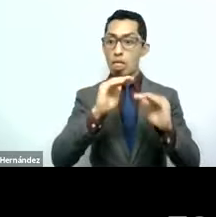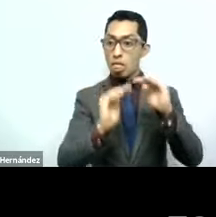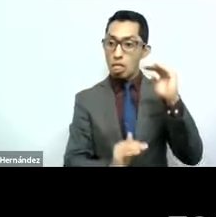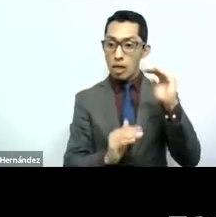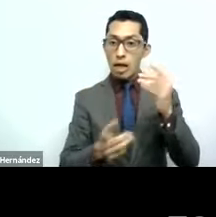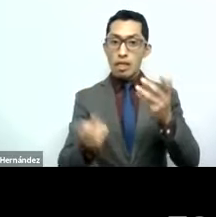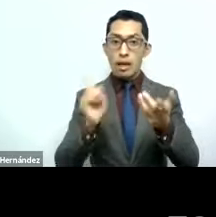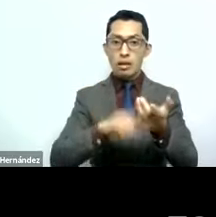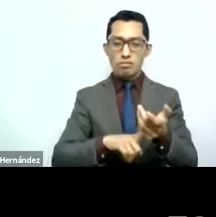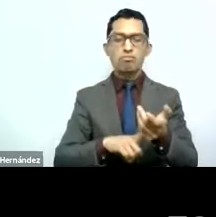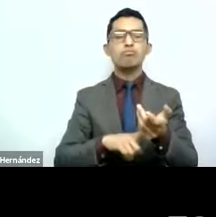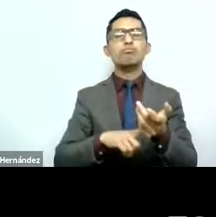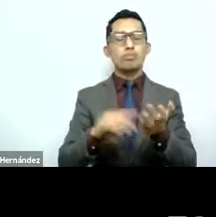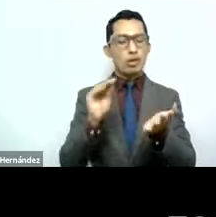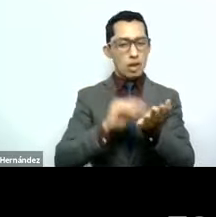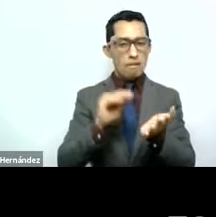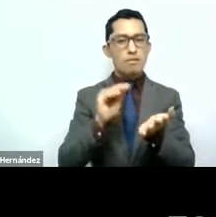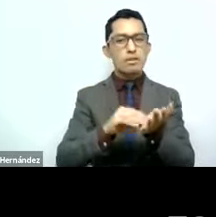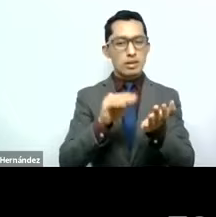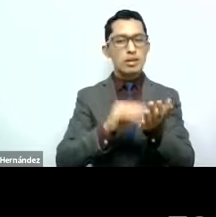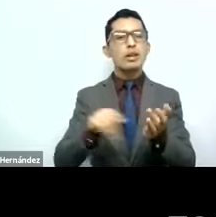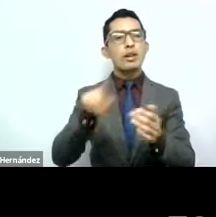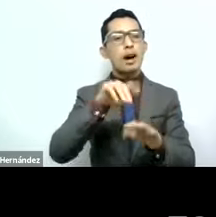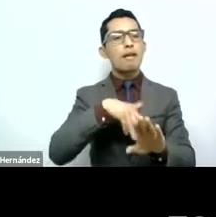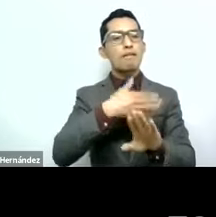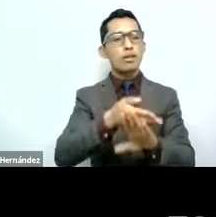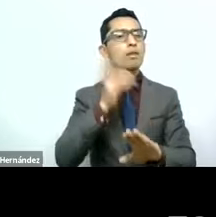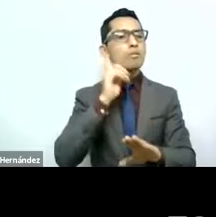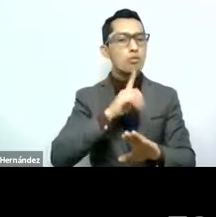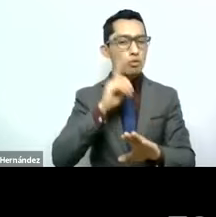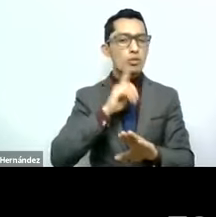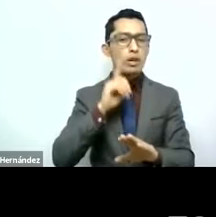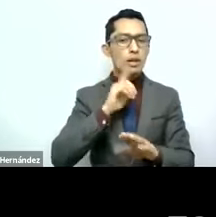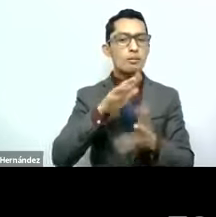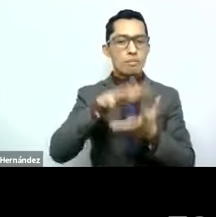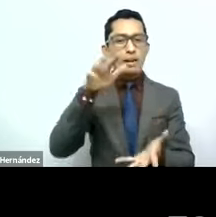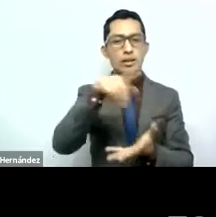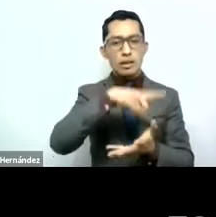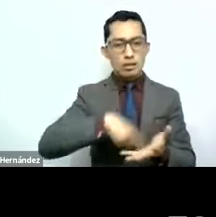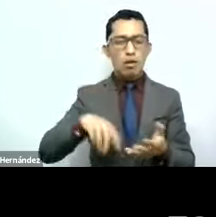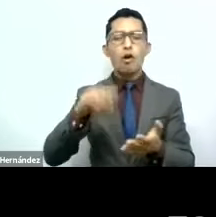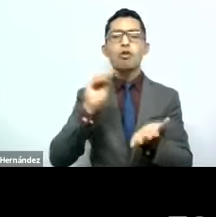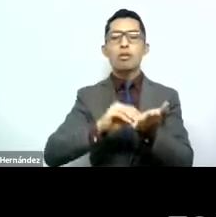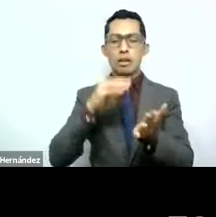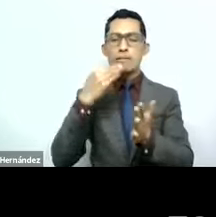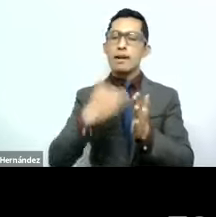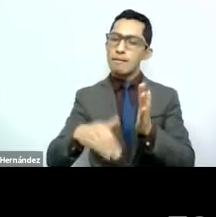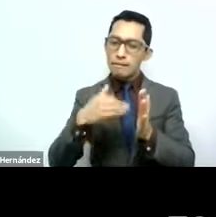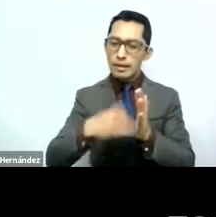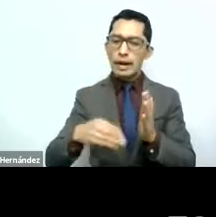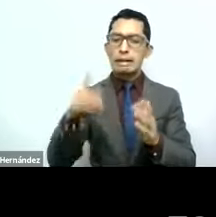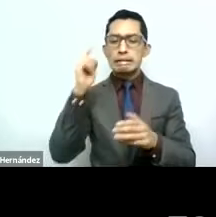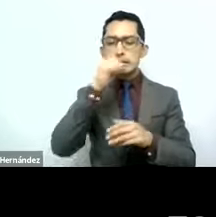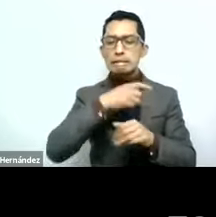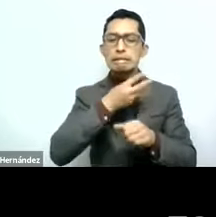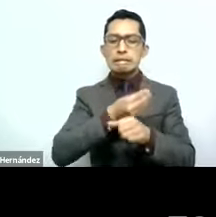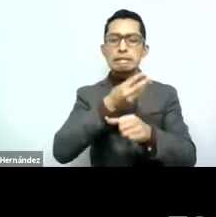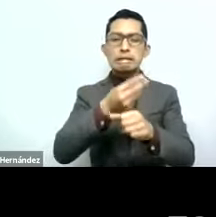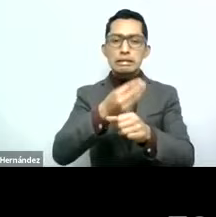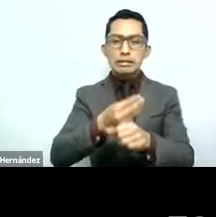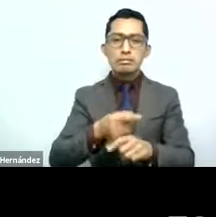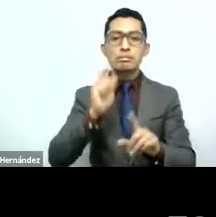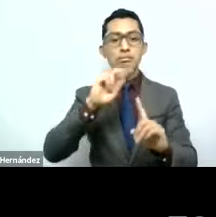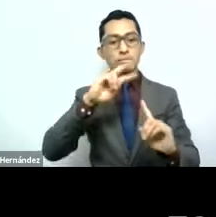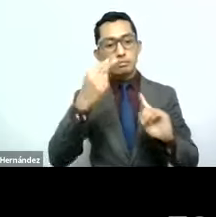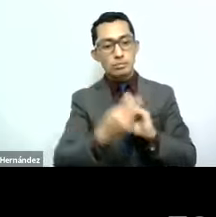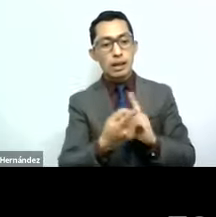que continúan enfrentando especialmente las mujeres. Siguen quedando muchos retos pendientes, no solo desde el punto de vista del